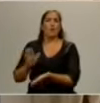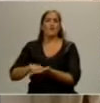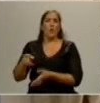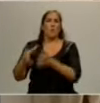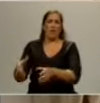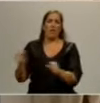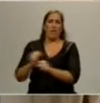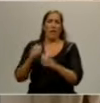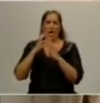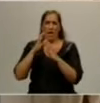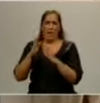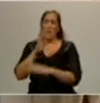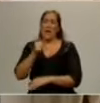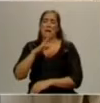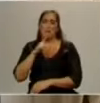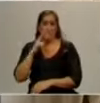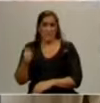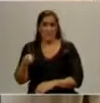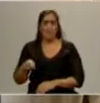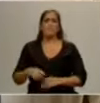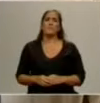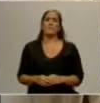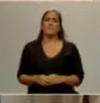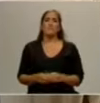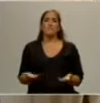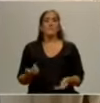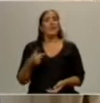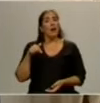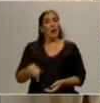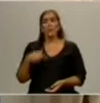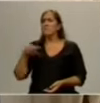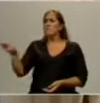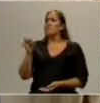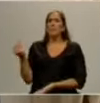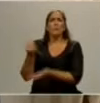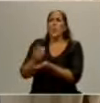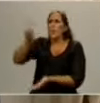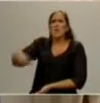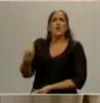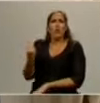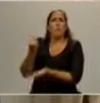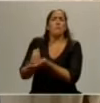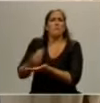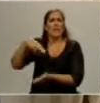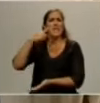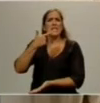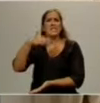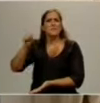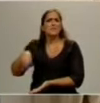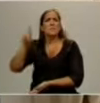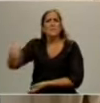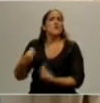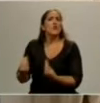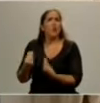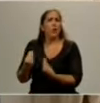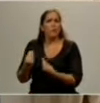Digo esto para aclarar definitivamente que la designación de Nisman de ninguna manera, en ningún momento, dependió del